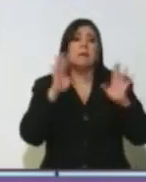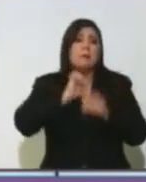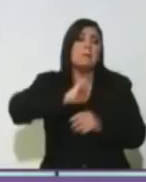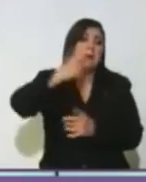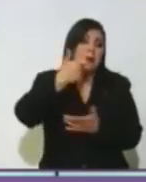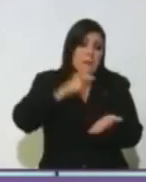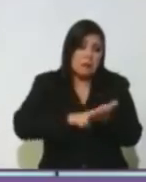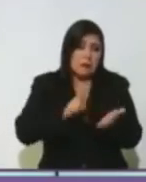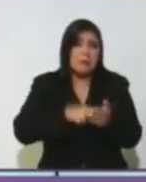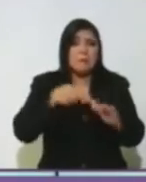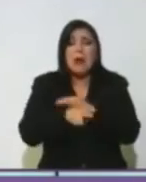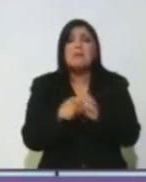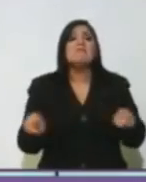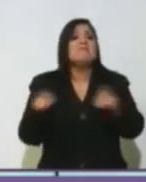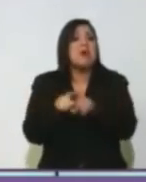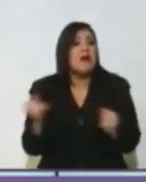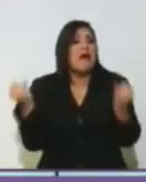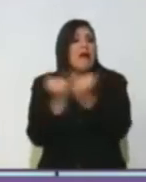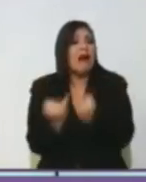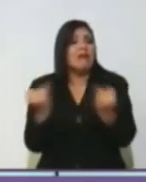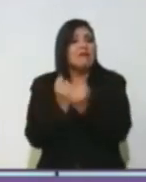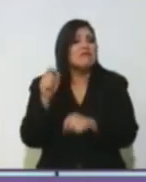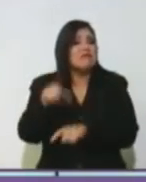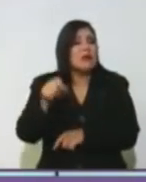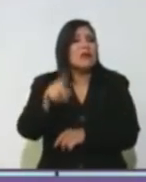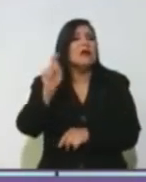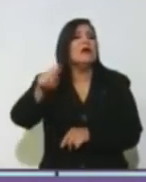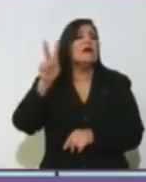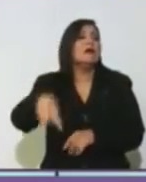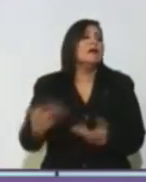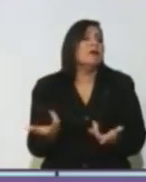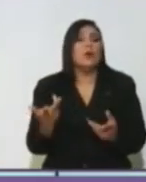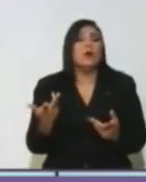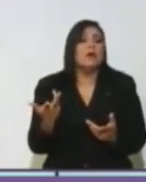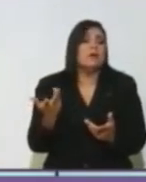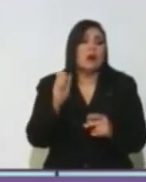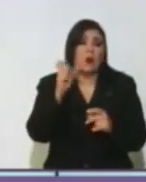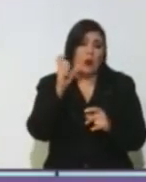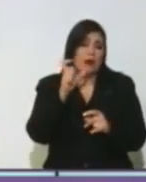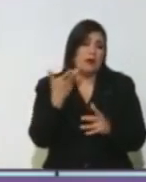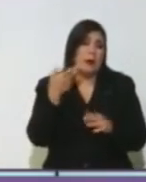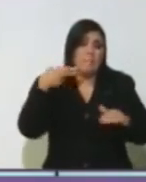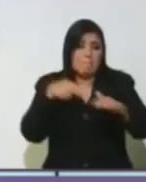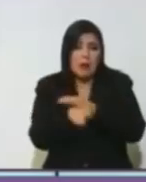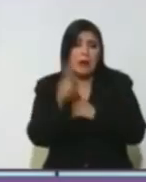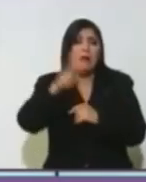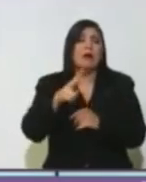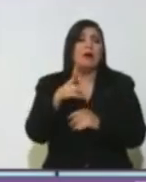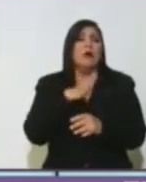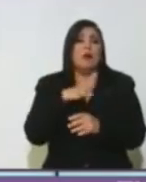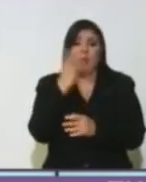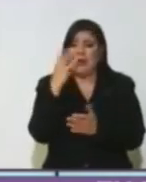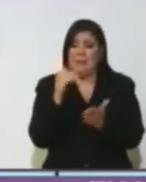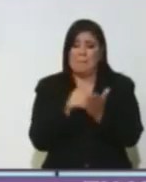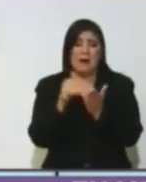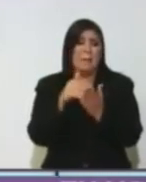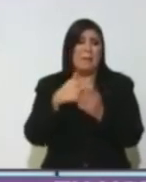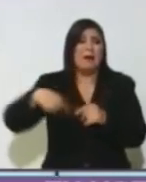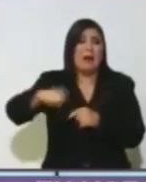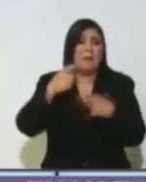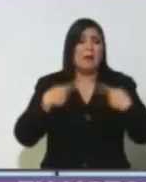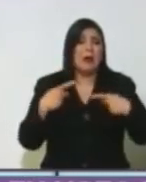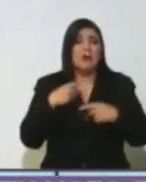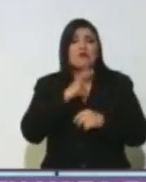sigue estando igual cuando el metrobus o el metro perdón tiene solamente capacidad para 3 millones de habitantes